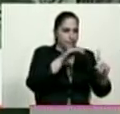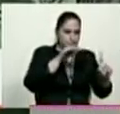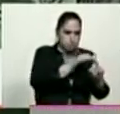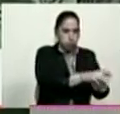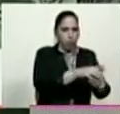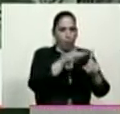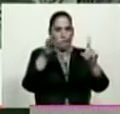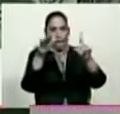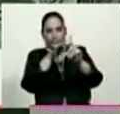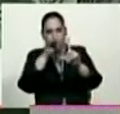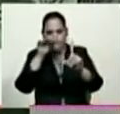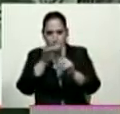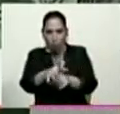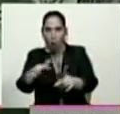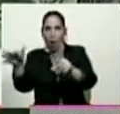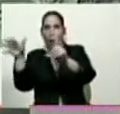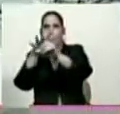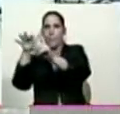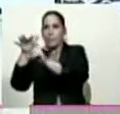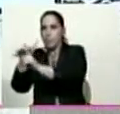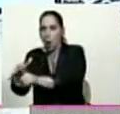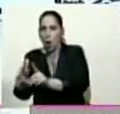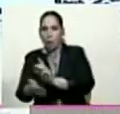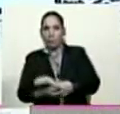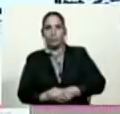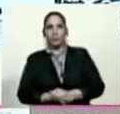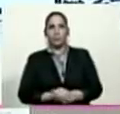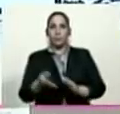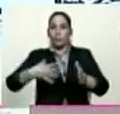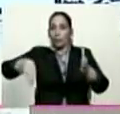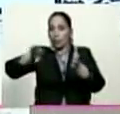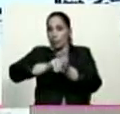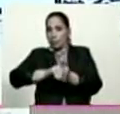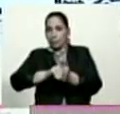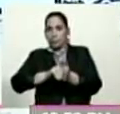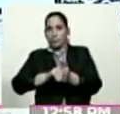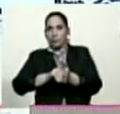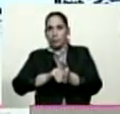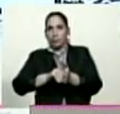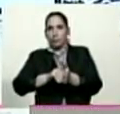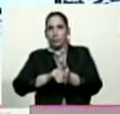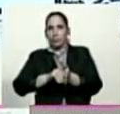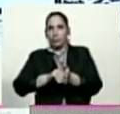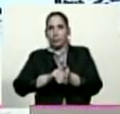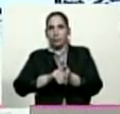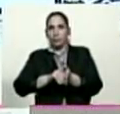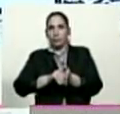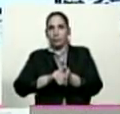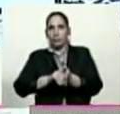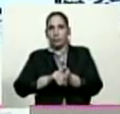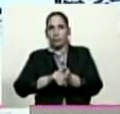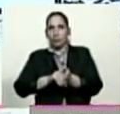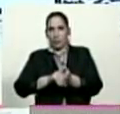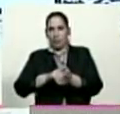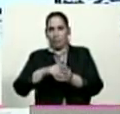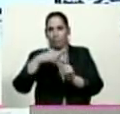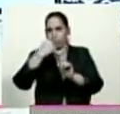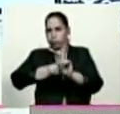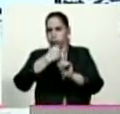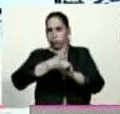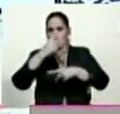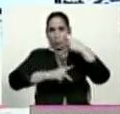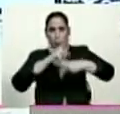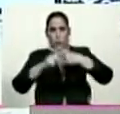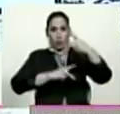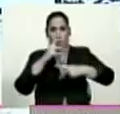Para provocar, precisamente, valga la reiteración de la expresión, para provocar un proceso